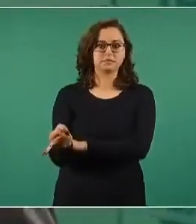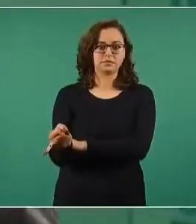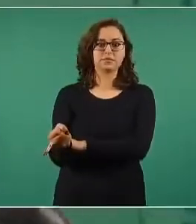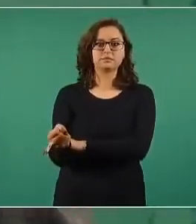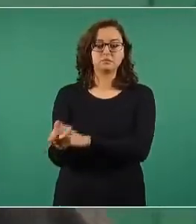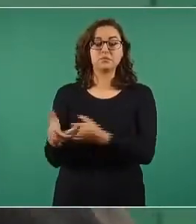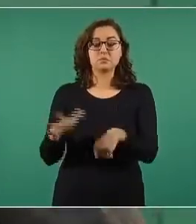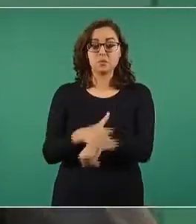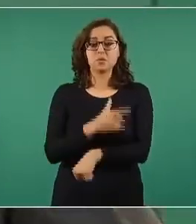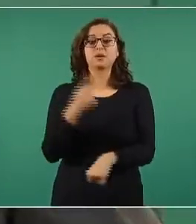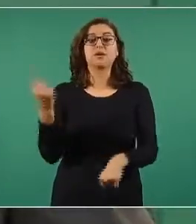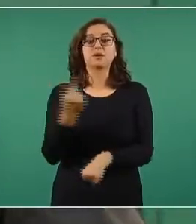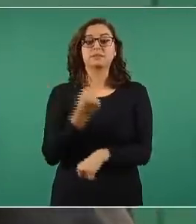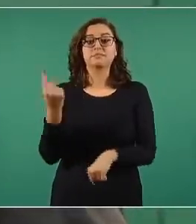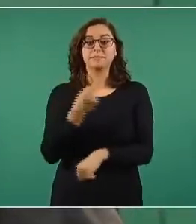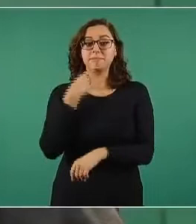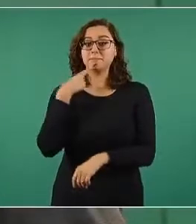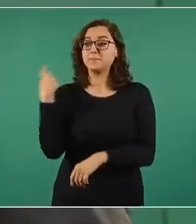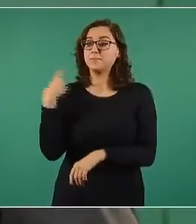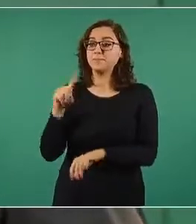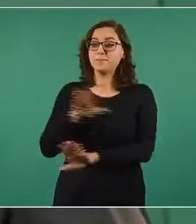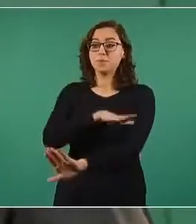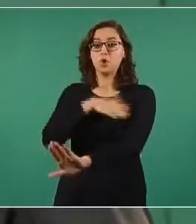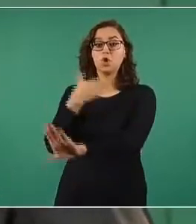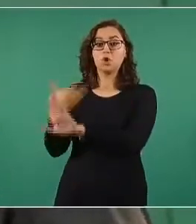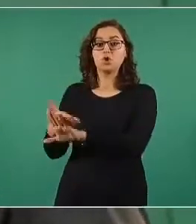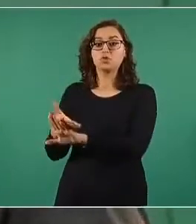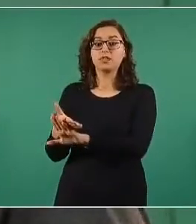de vender